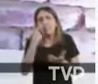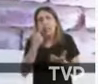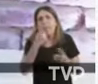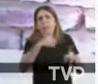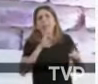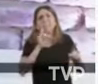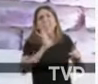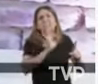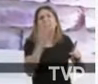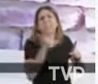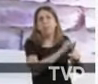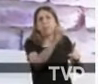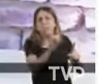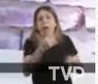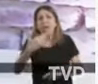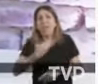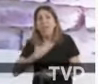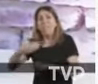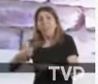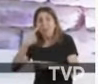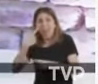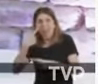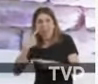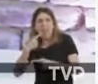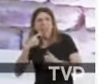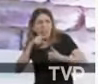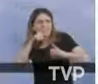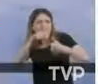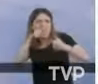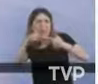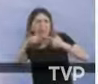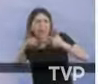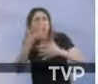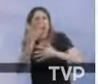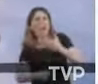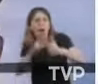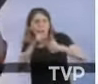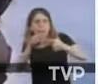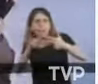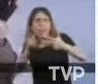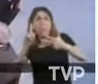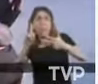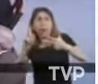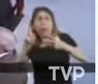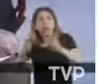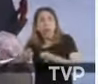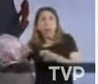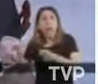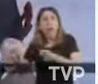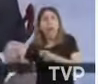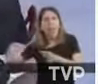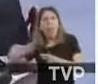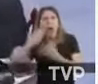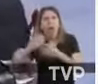detalle, que el Fondo marca errores en la concepción del programa, pero además apunta al gobierno anterior por